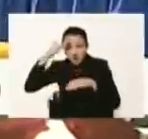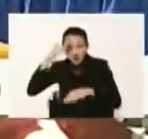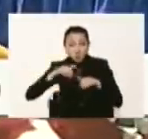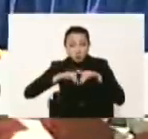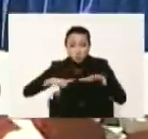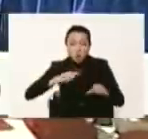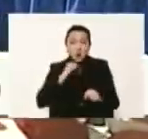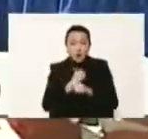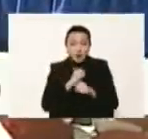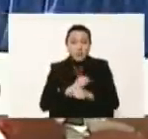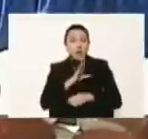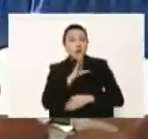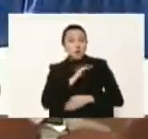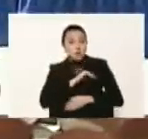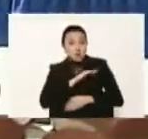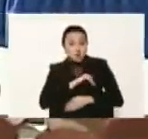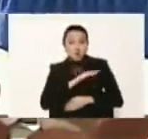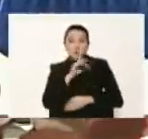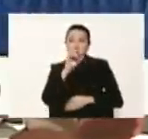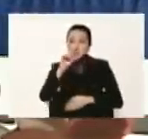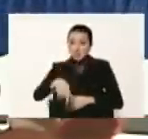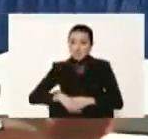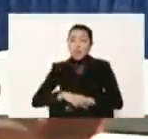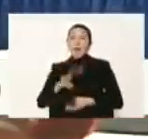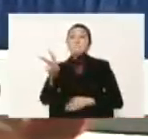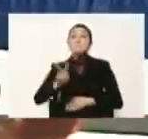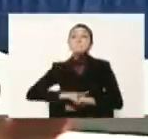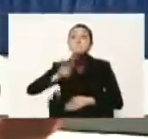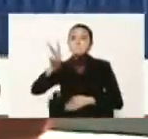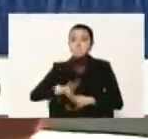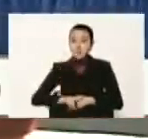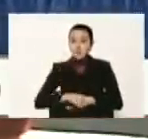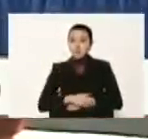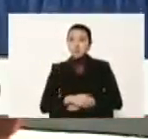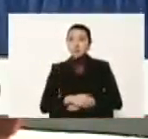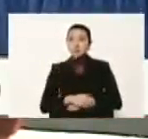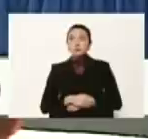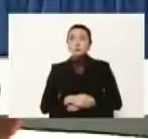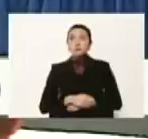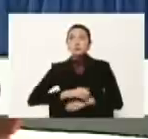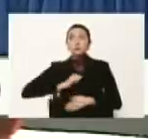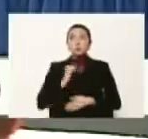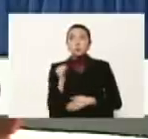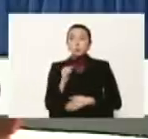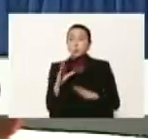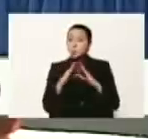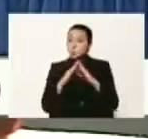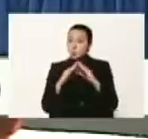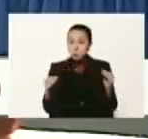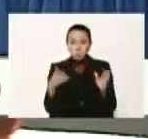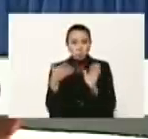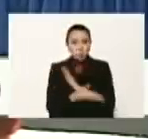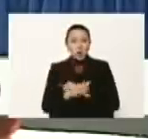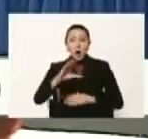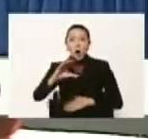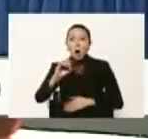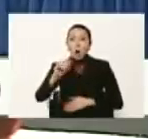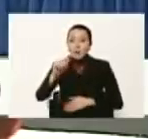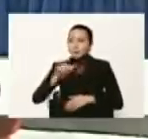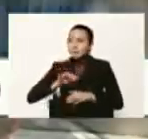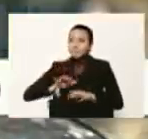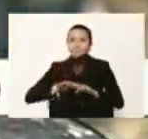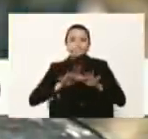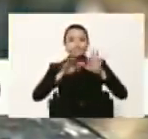El 6CPC en El Valle, en la Policía Nacional Bolivariana, en todo lo que era la Cota 905